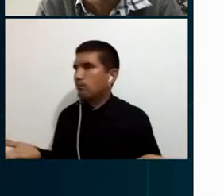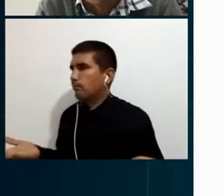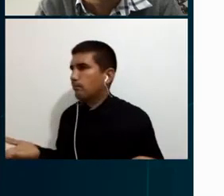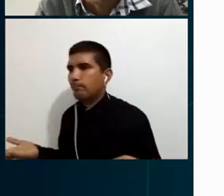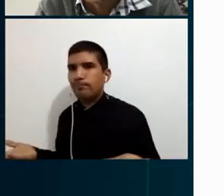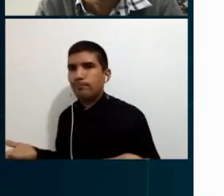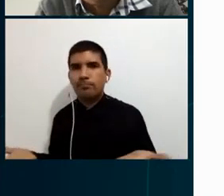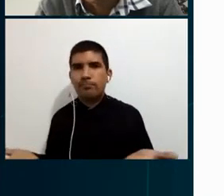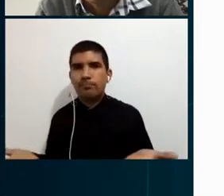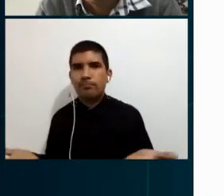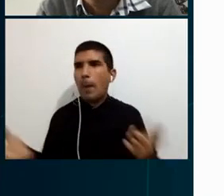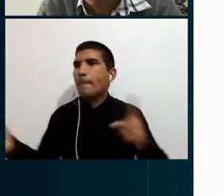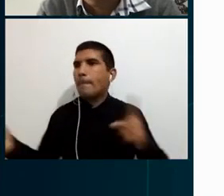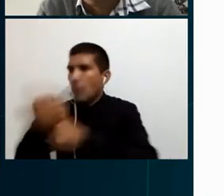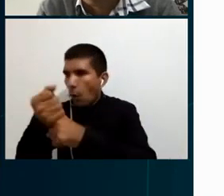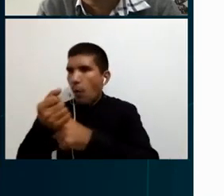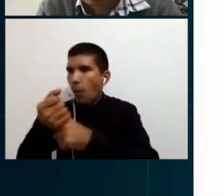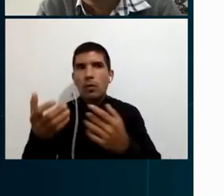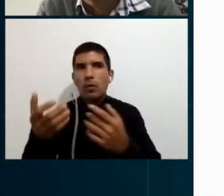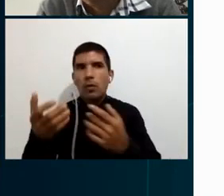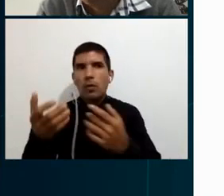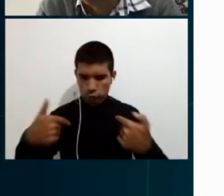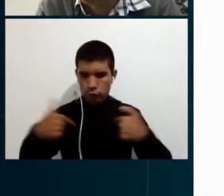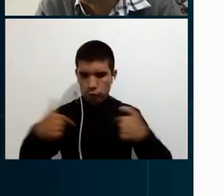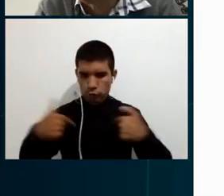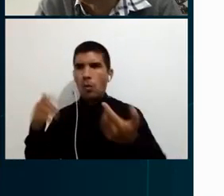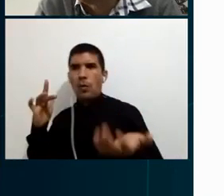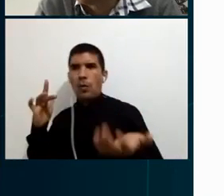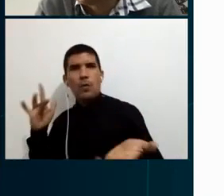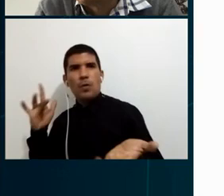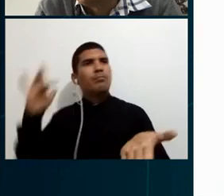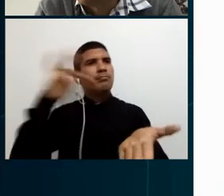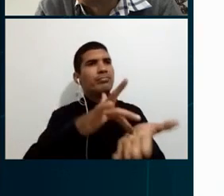y dónde queremos estar. Hoy en día,